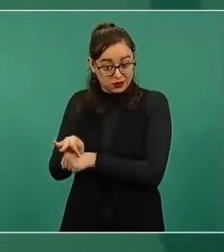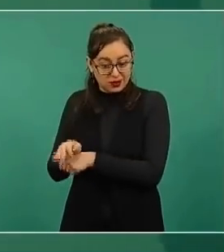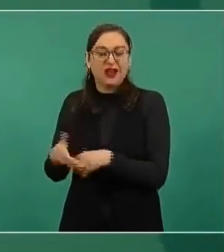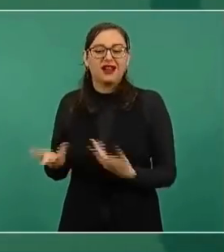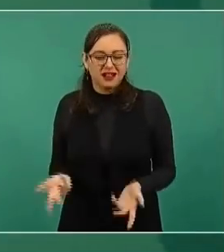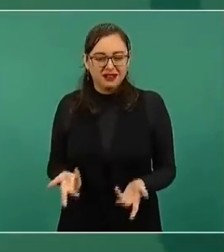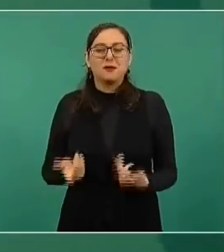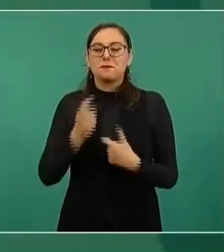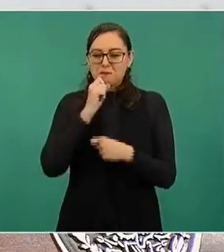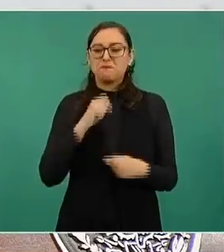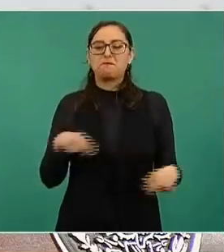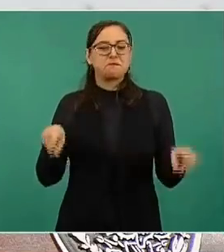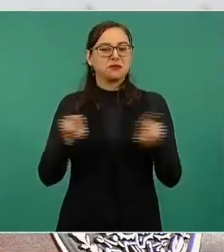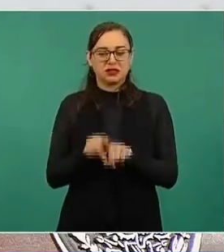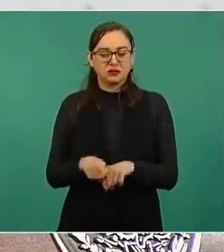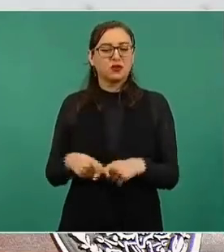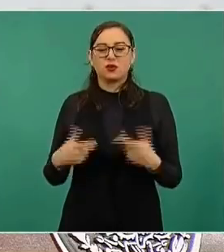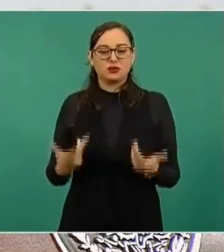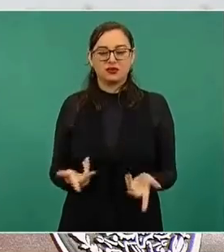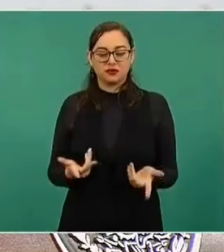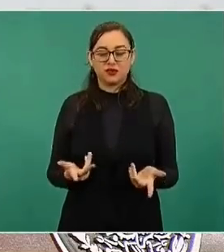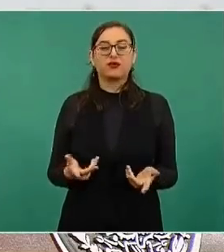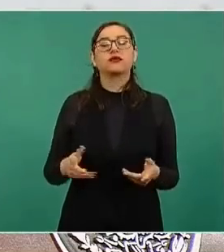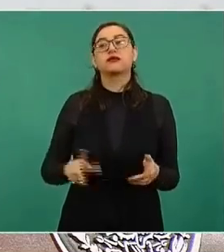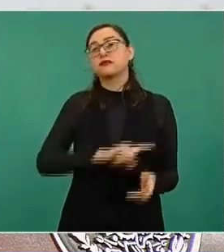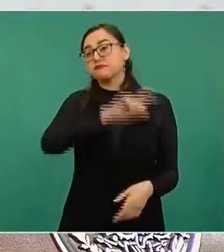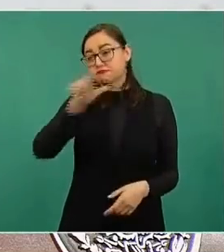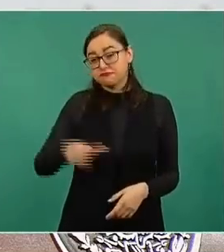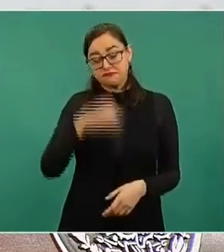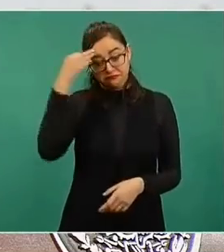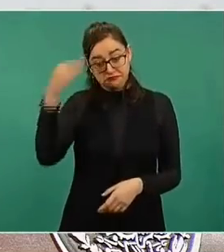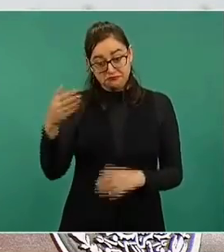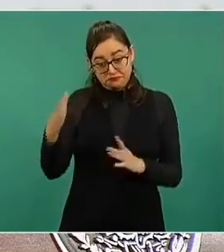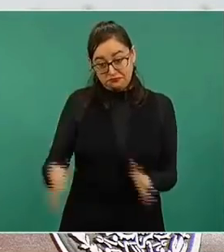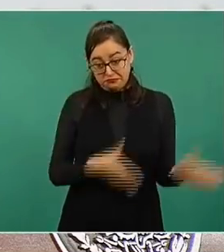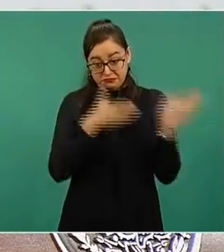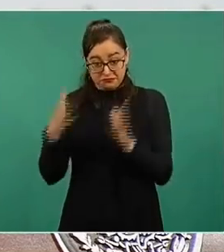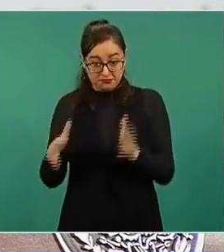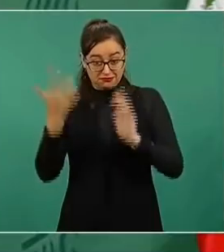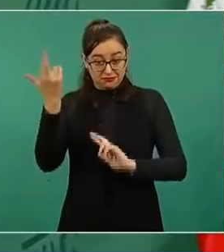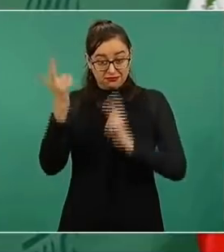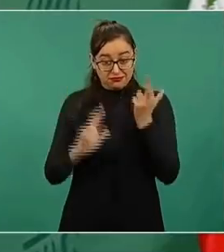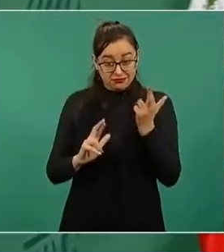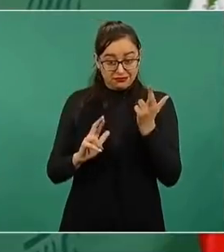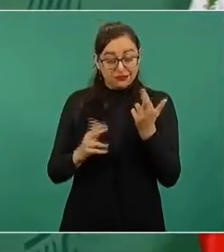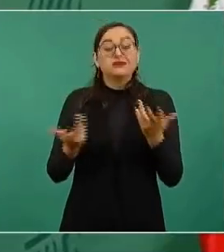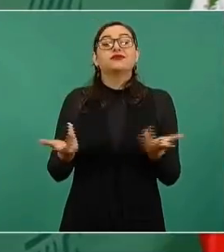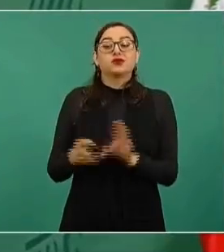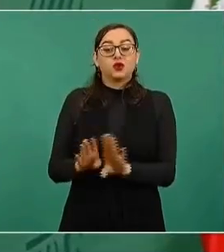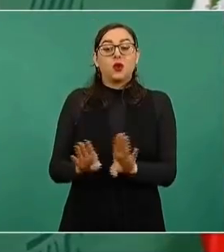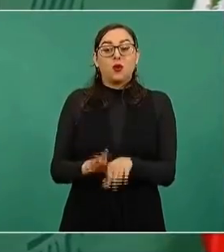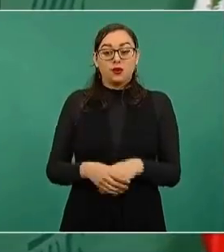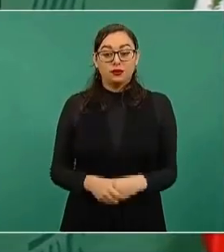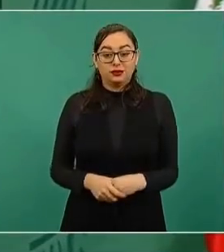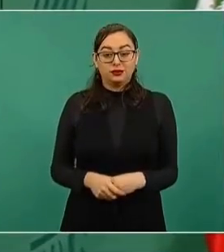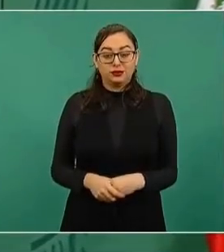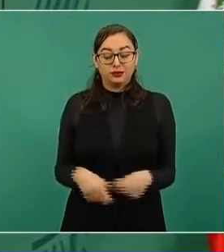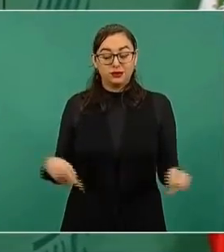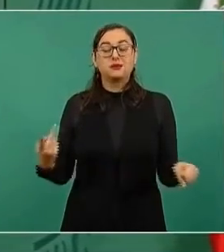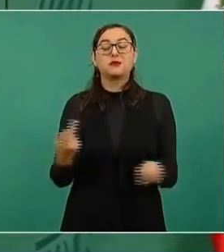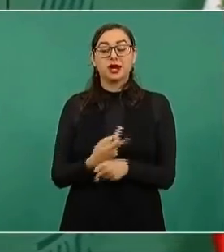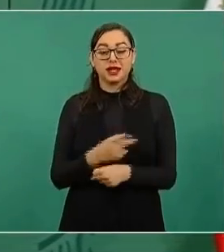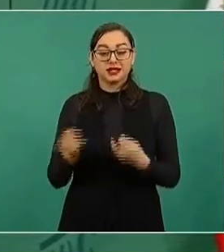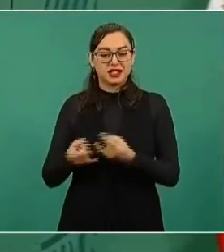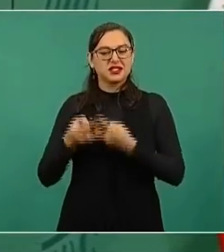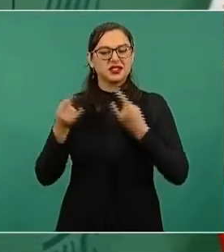Y así, en la Revolución, pues acuérdense de lo que